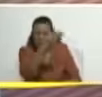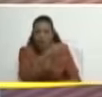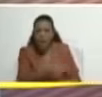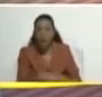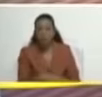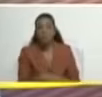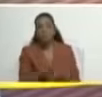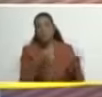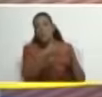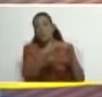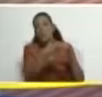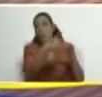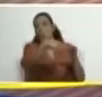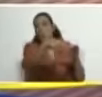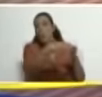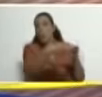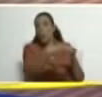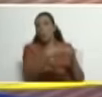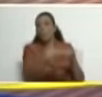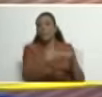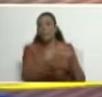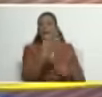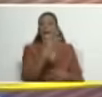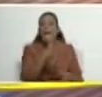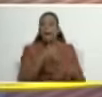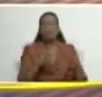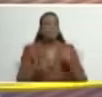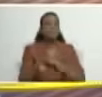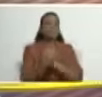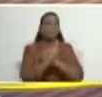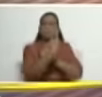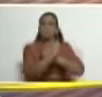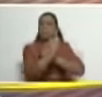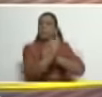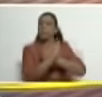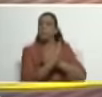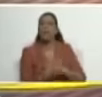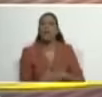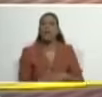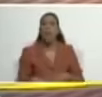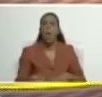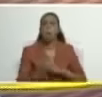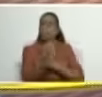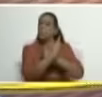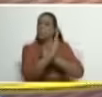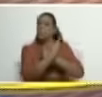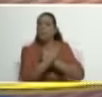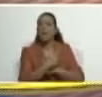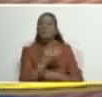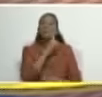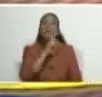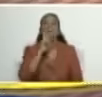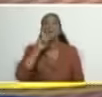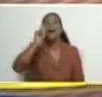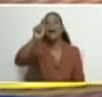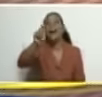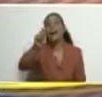Lo que llaman el tren de las sanciones. El tren